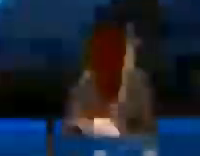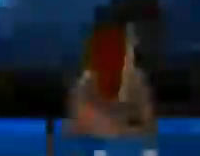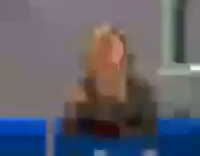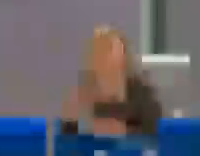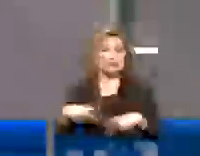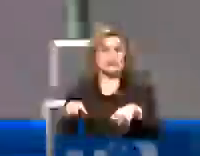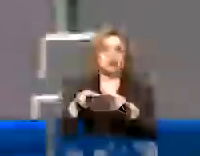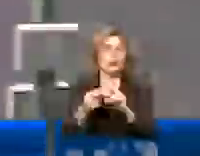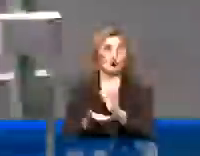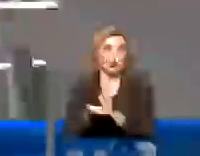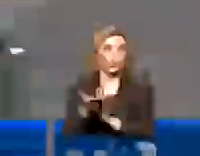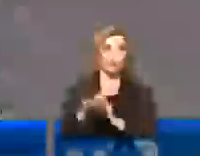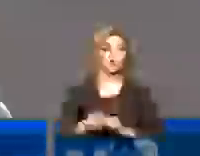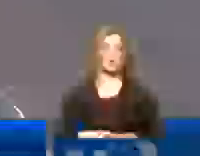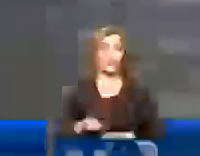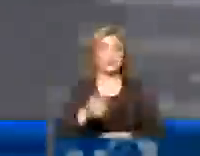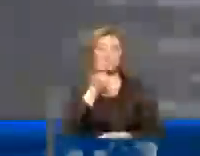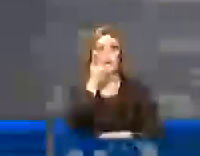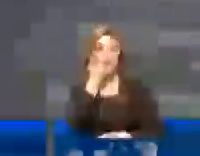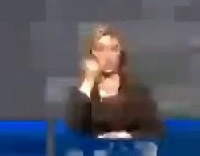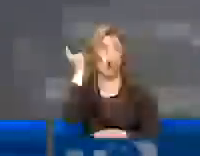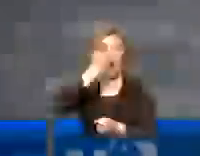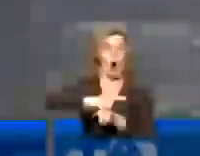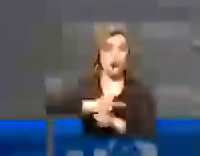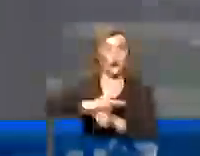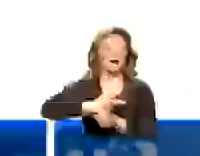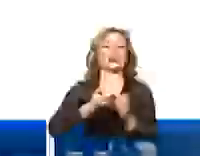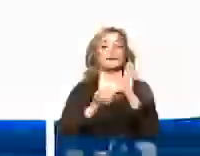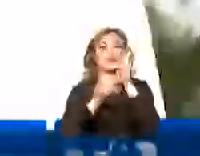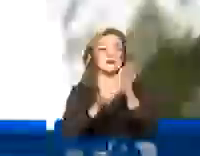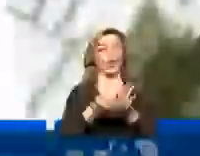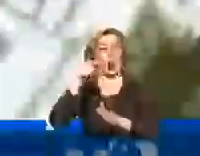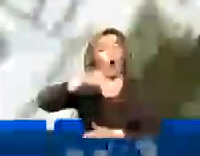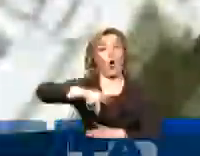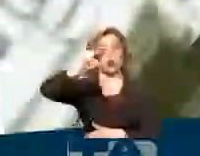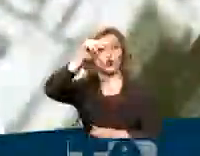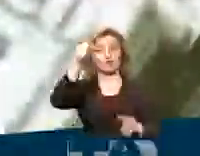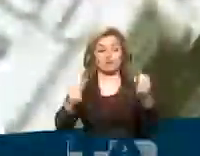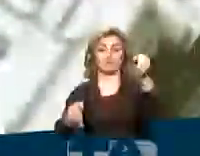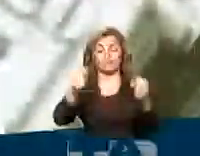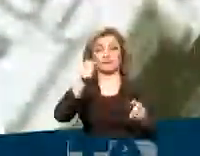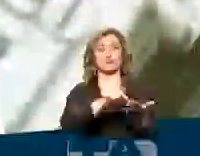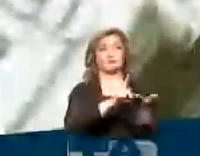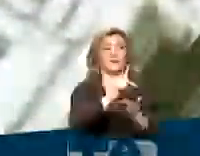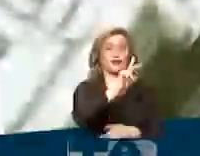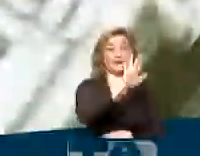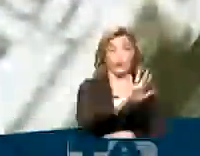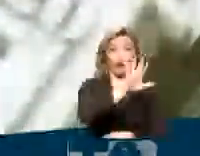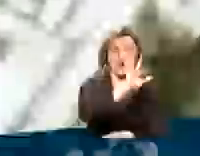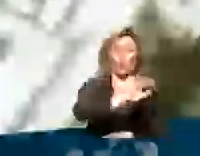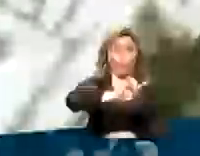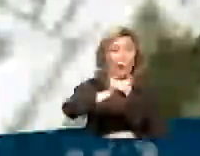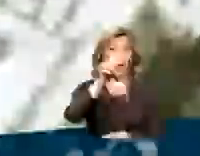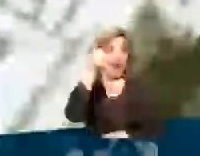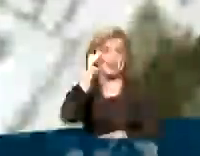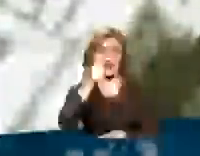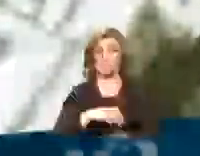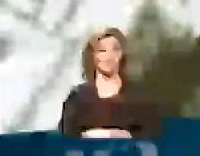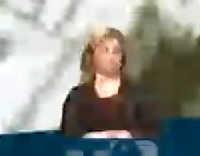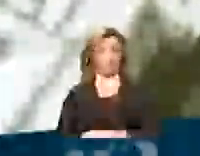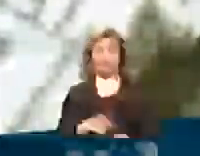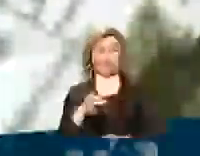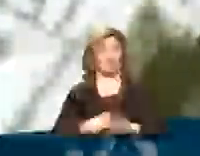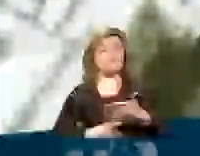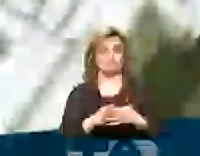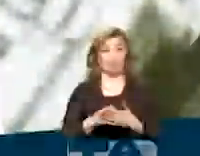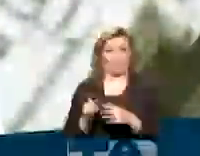ese valor. Si usted infringió la ordenanza capitalina denominada Hoy no circula, ya no pagará 59,10. Ahora la multa